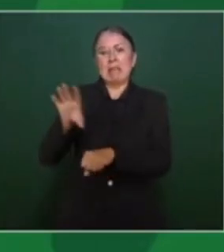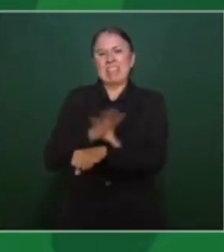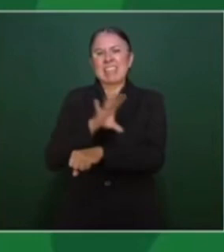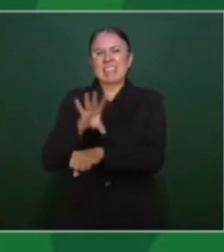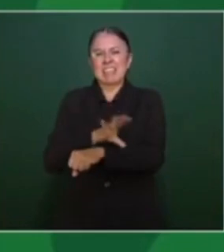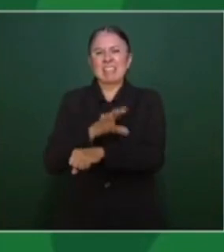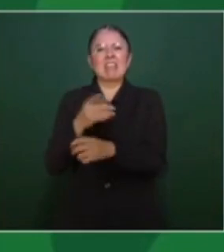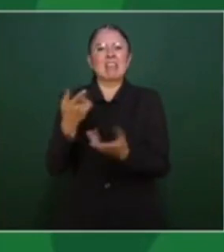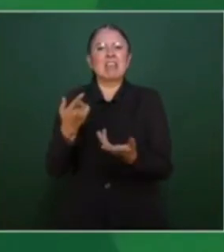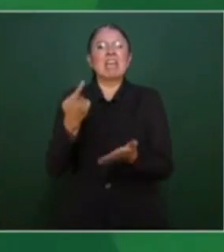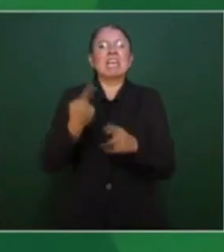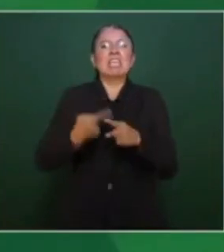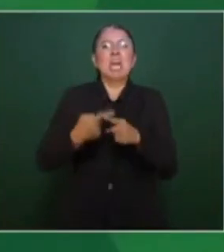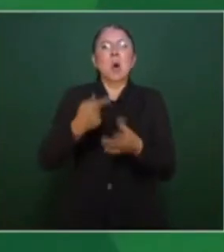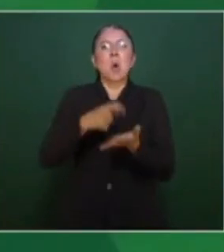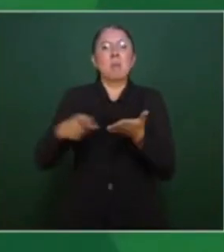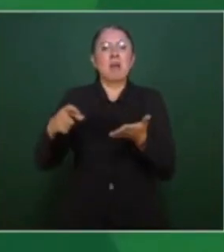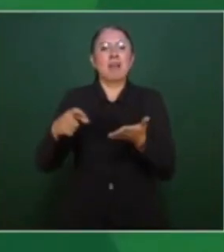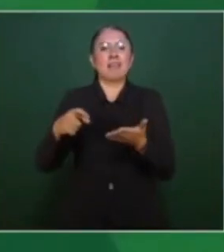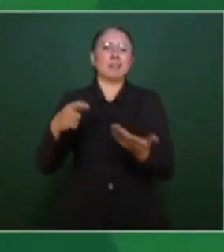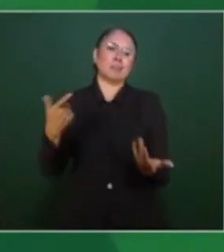empresas privadas.